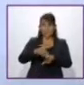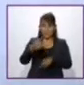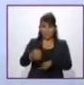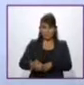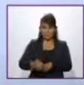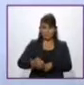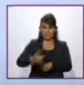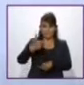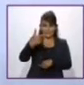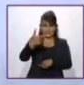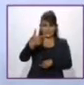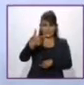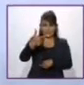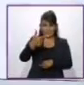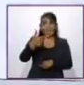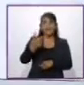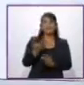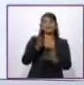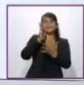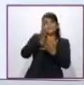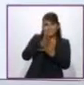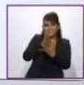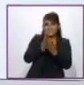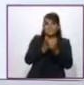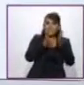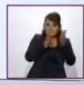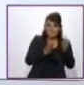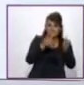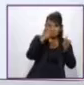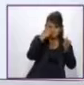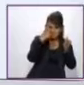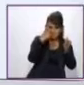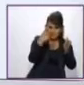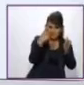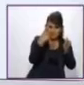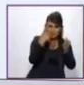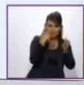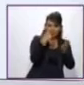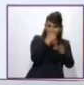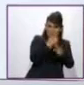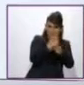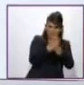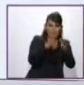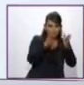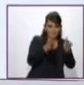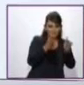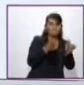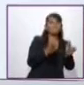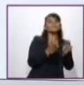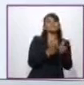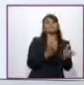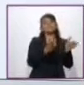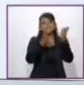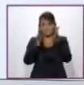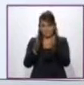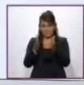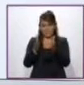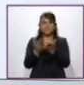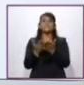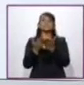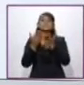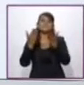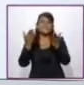primera ronda en el que cada uno de ustedes participaron. En este segundo segmento hay un sorteo distinto y es por ello que,